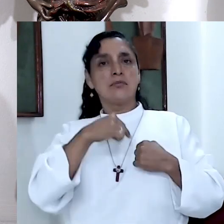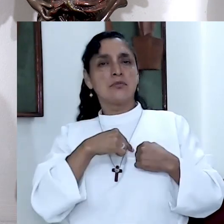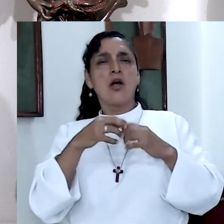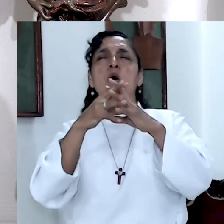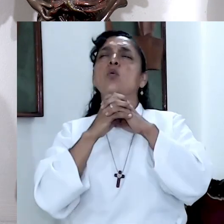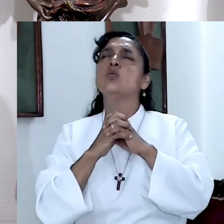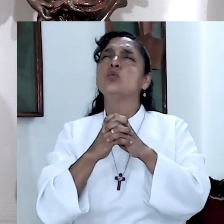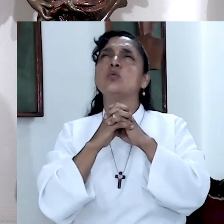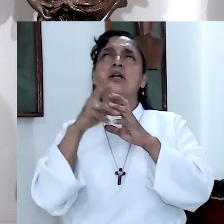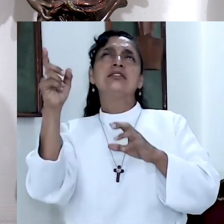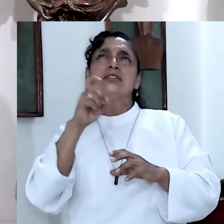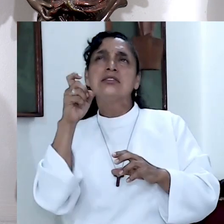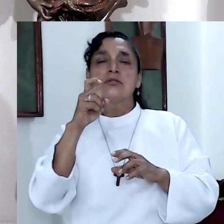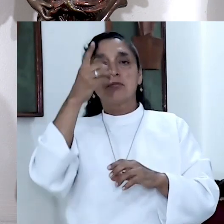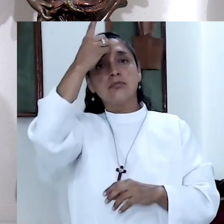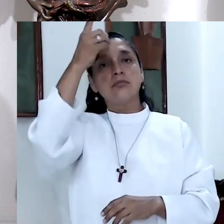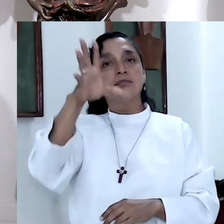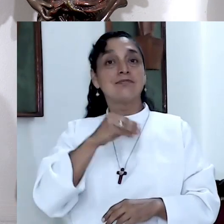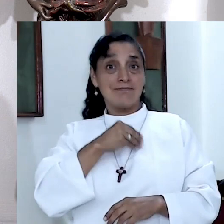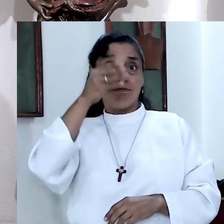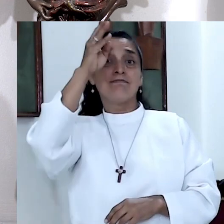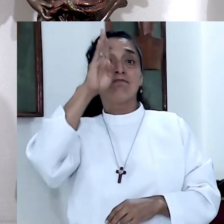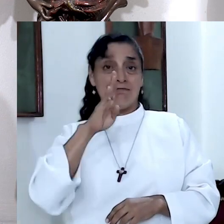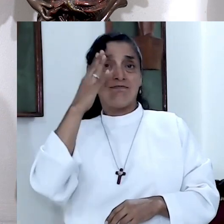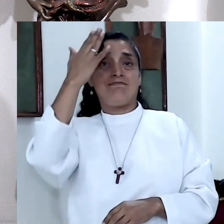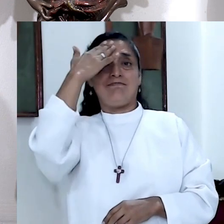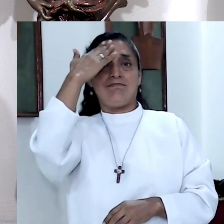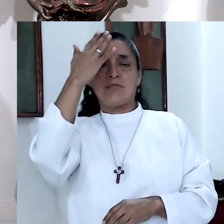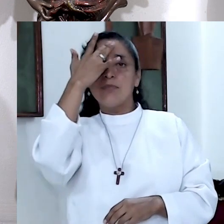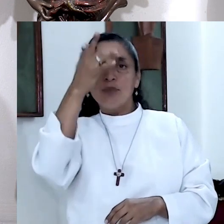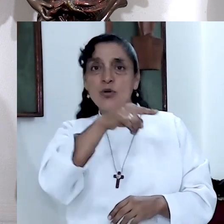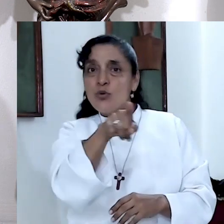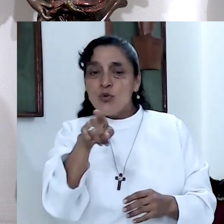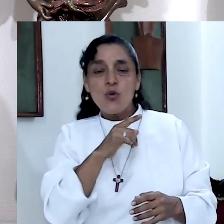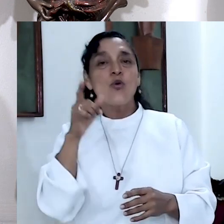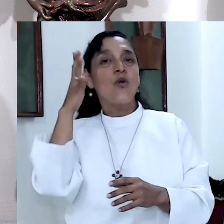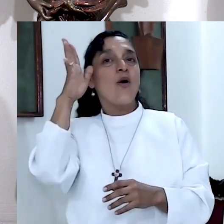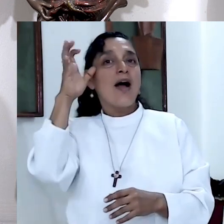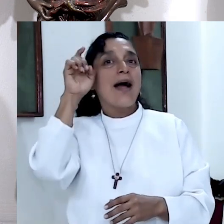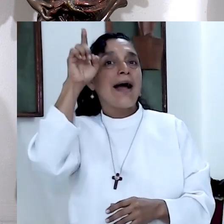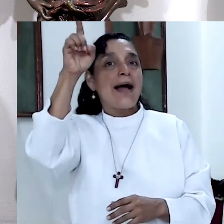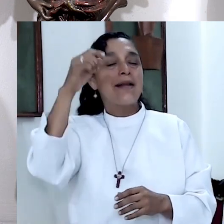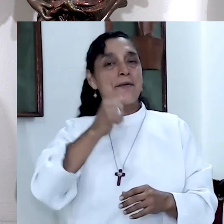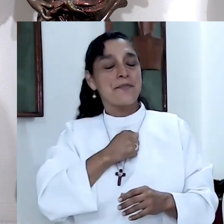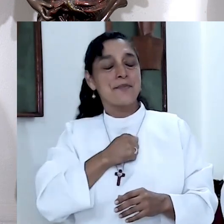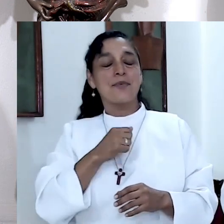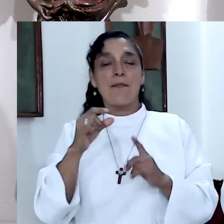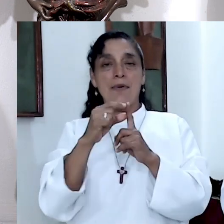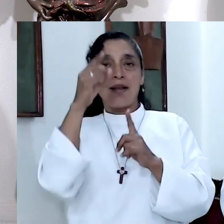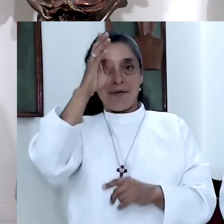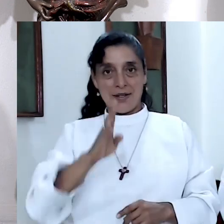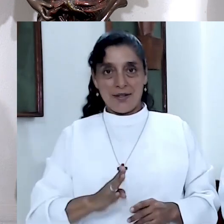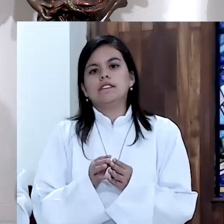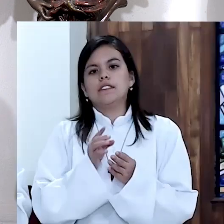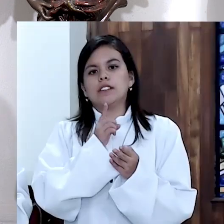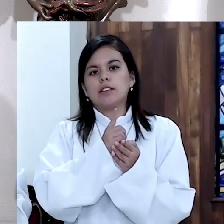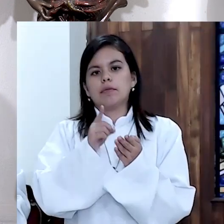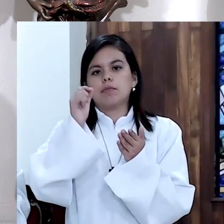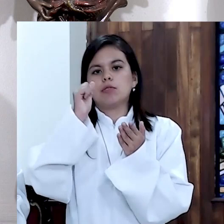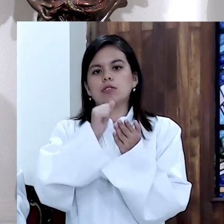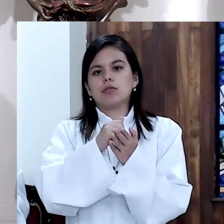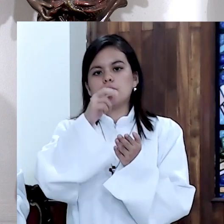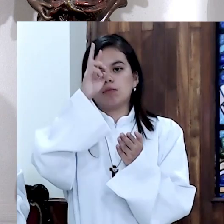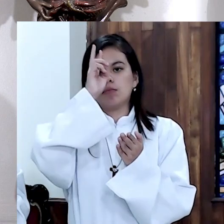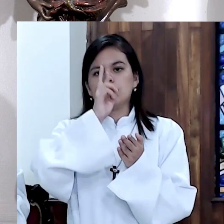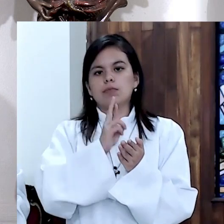ruega conforme a la voluntad de Dios por los que le pertenecen. Palabra de Dios. Te